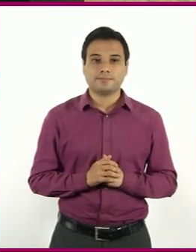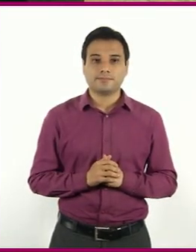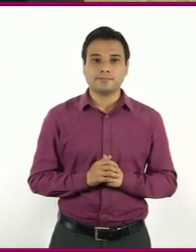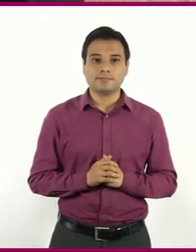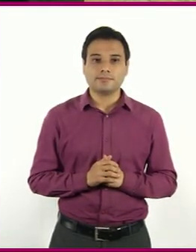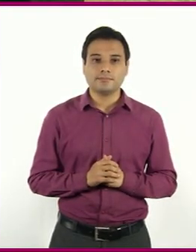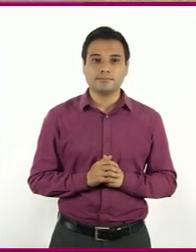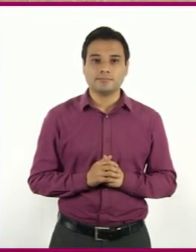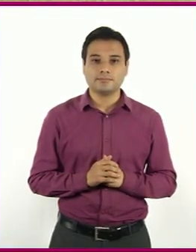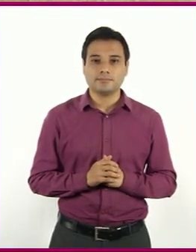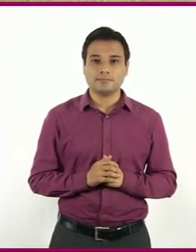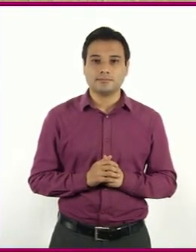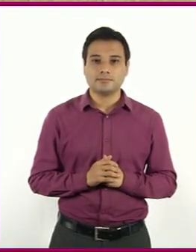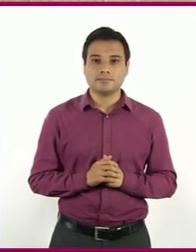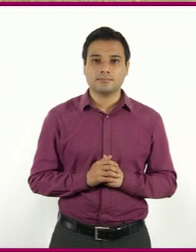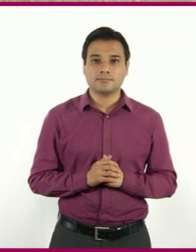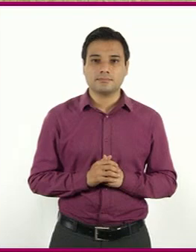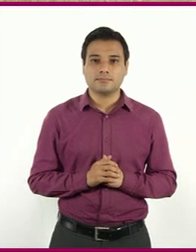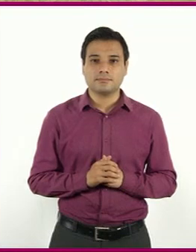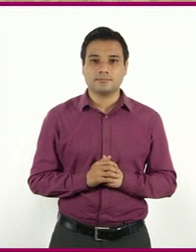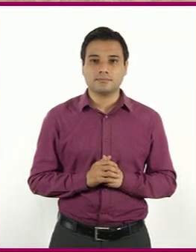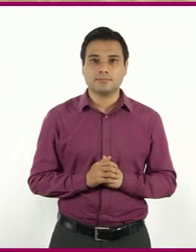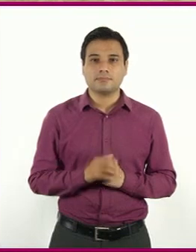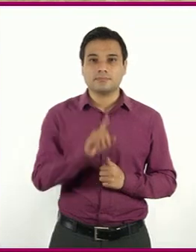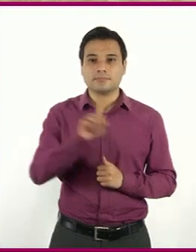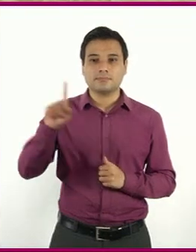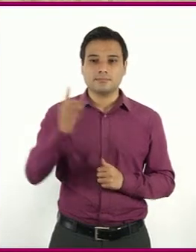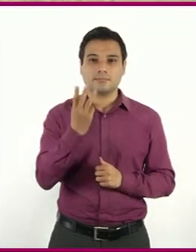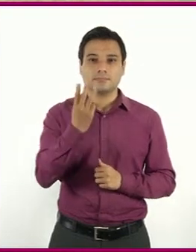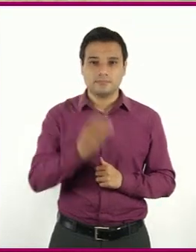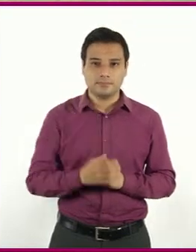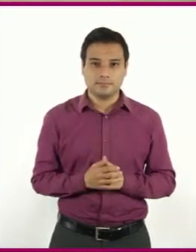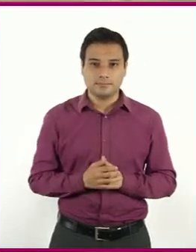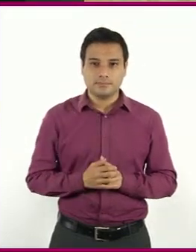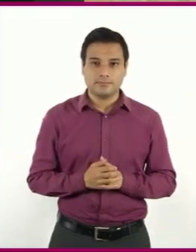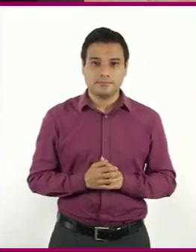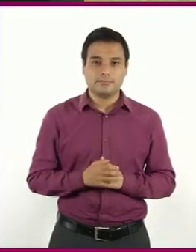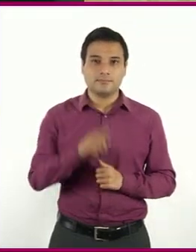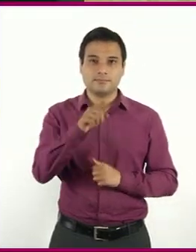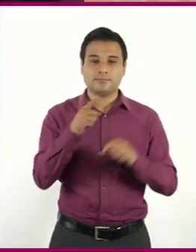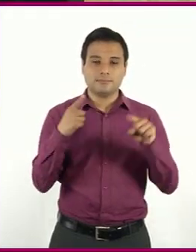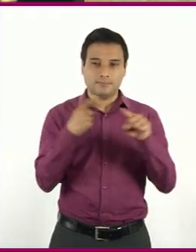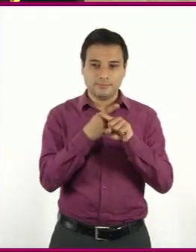muevo y luego me la lanzo. Y ese era el 3. Pero se movió al 3, maestro. Es que estaba viendo, estabas atento.